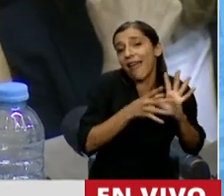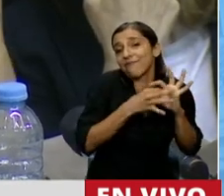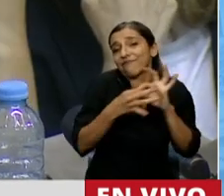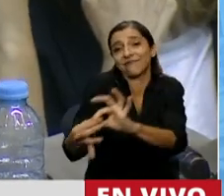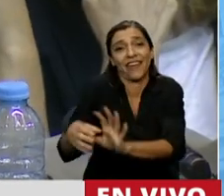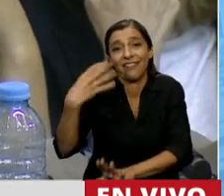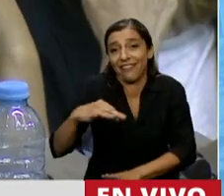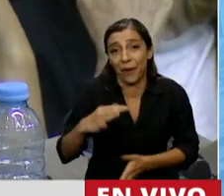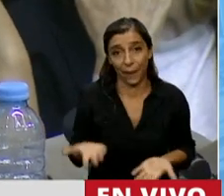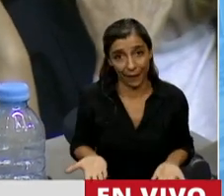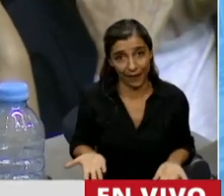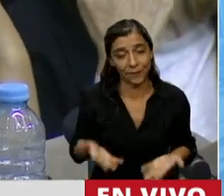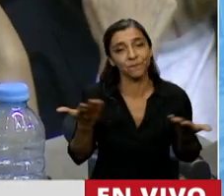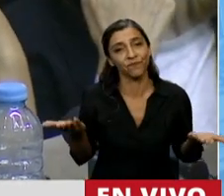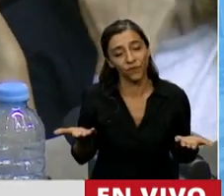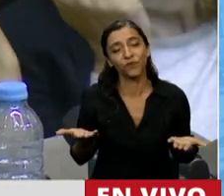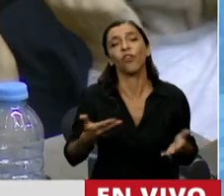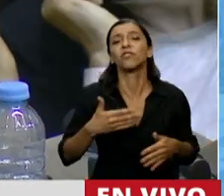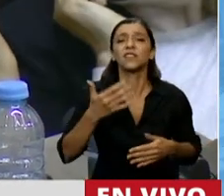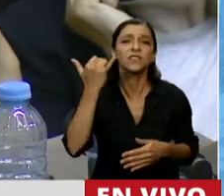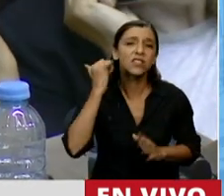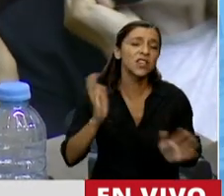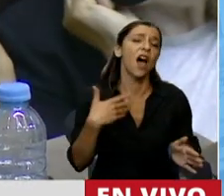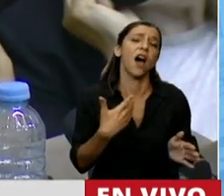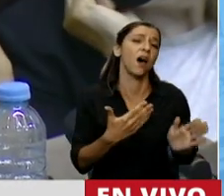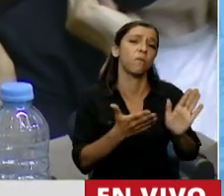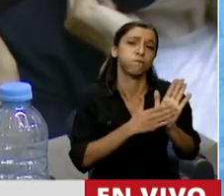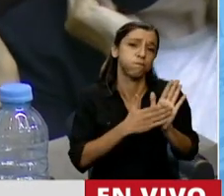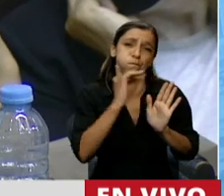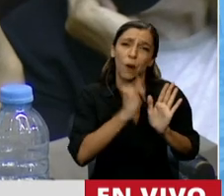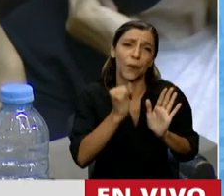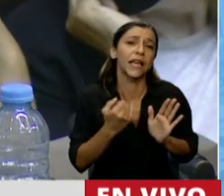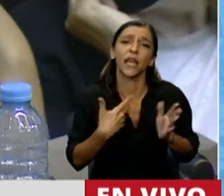función de las consideraciones y argumentos expuestos, no voy a acompañar el proyecto.